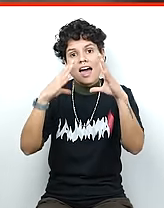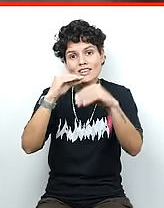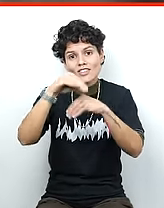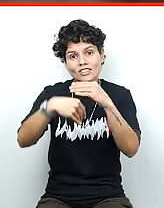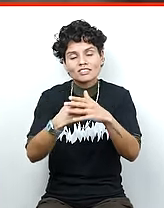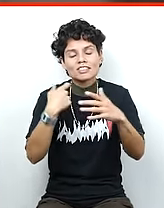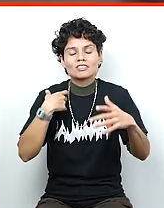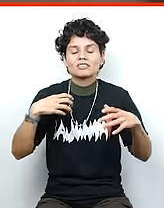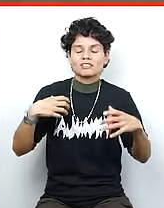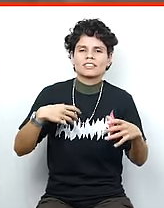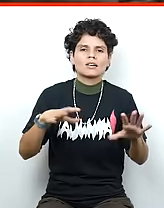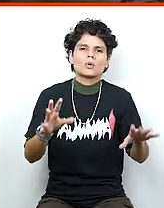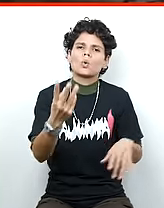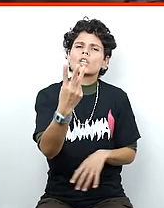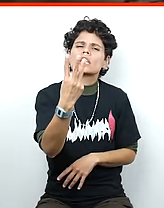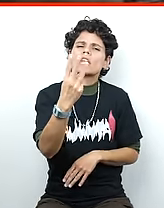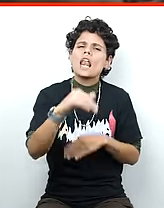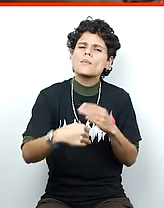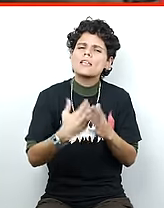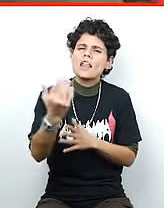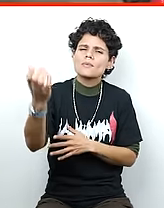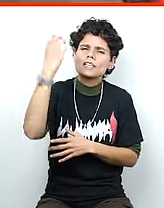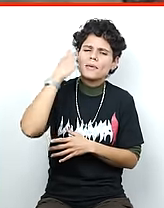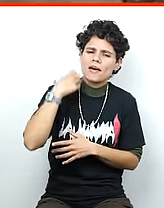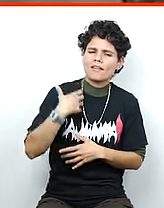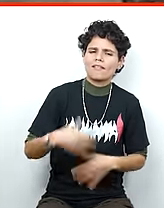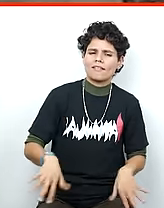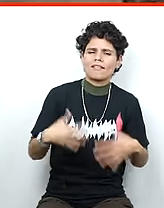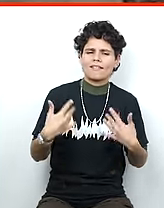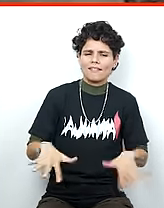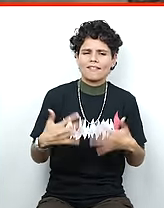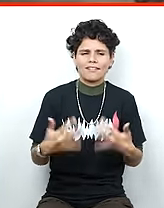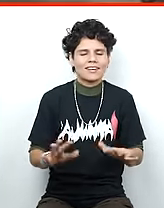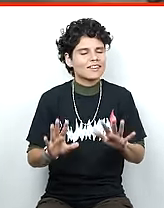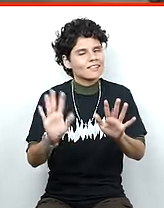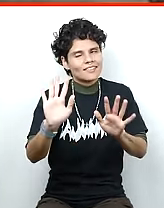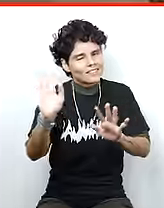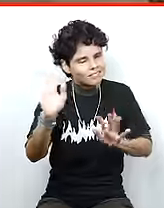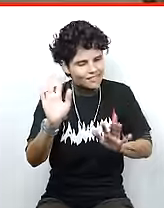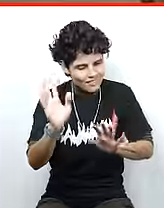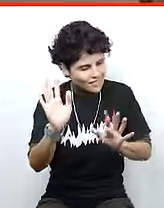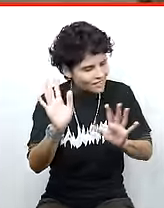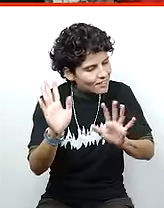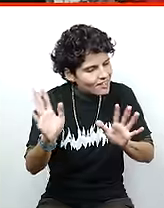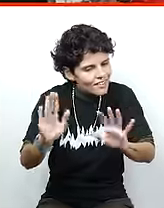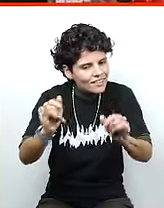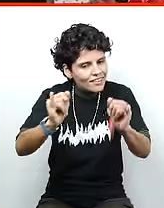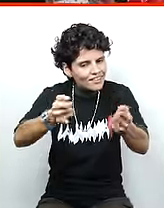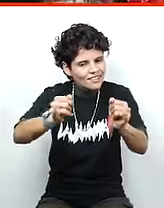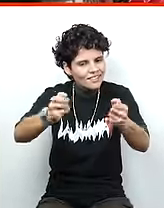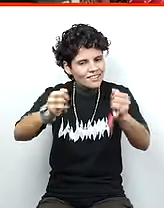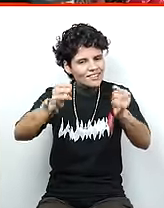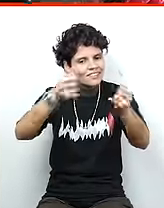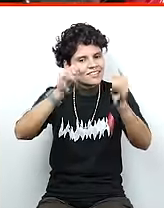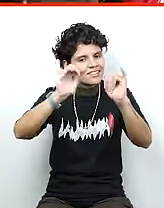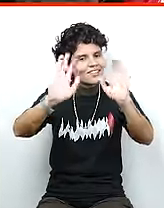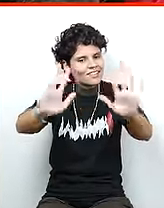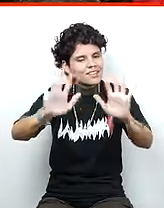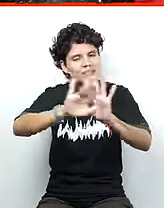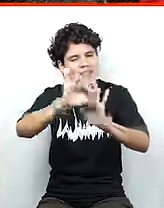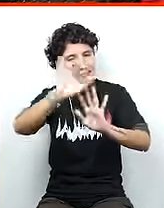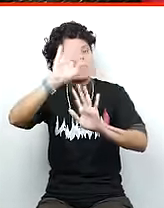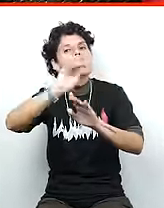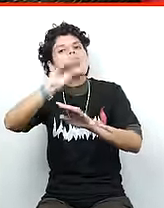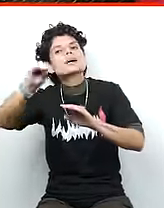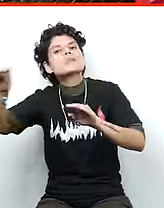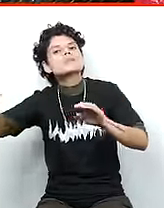llamaron, pues estaba ya, eran como las 3 de la mañana cuando me llamaron, tío. Ni nos digáis. La otra parte de la historia no te